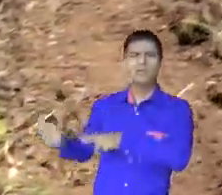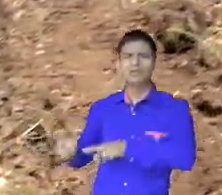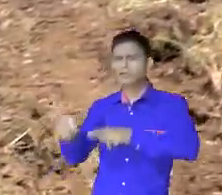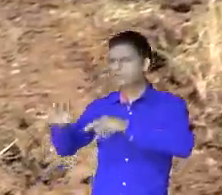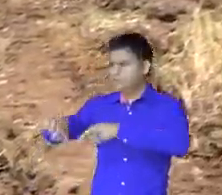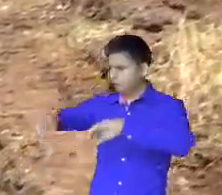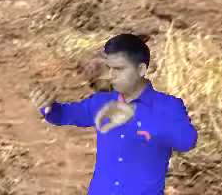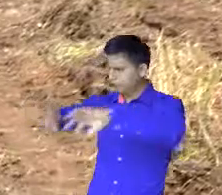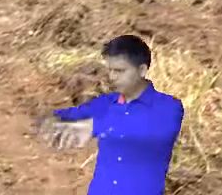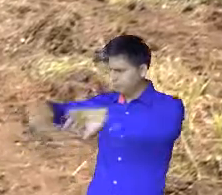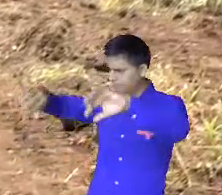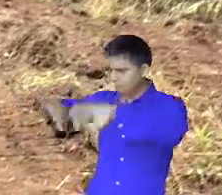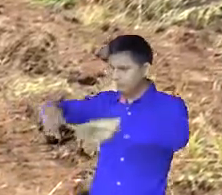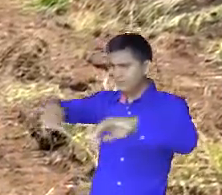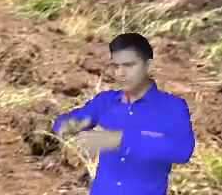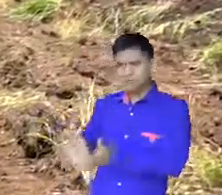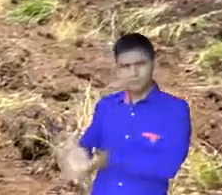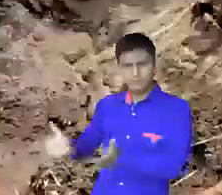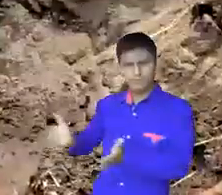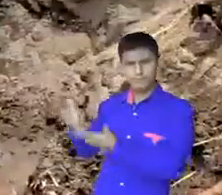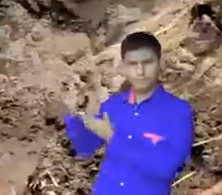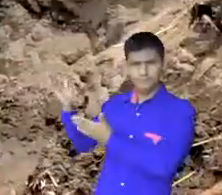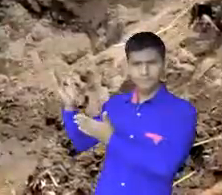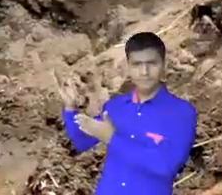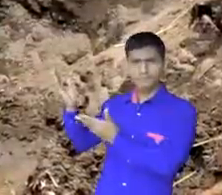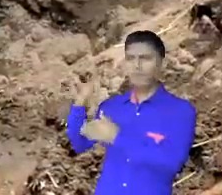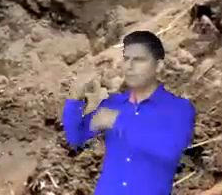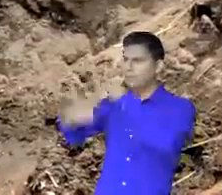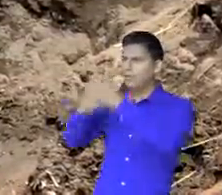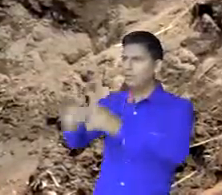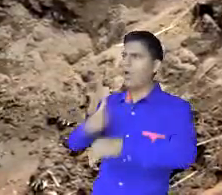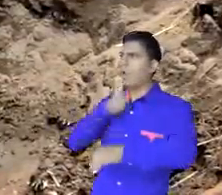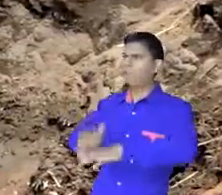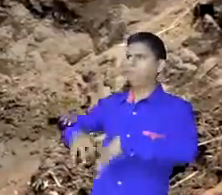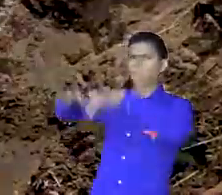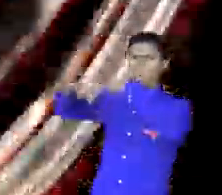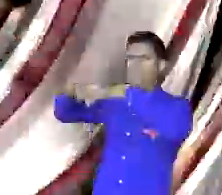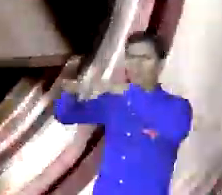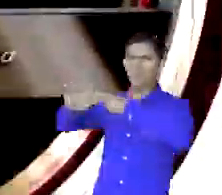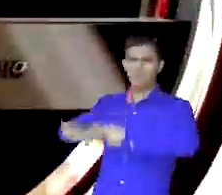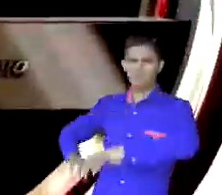y alcantarillas que atraviesan por el sector para evitar inundaciones.